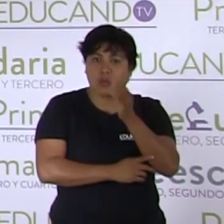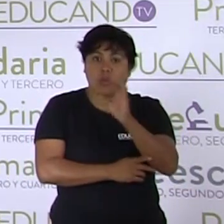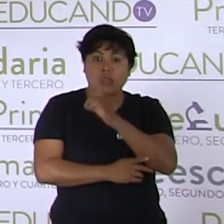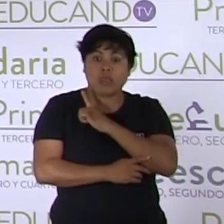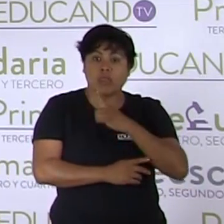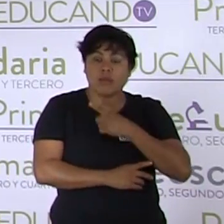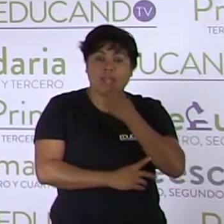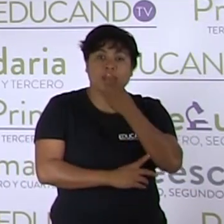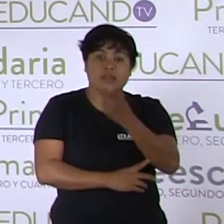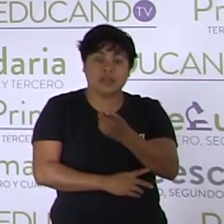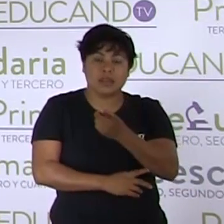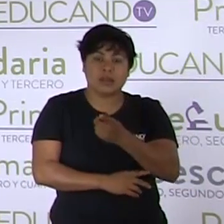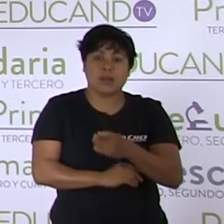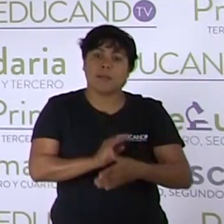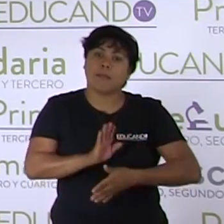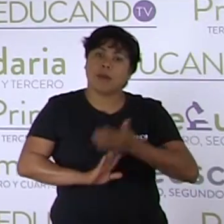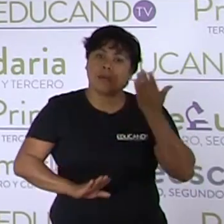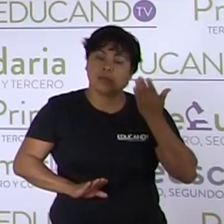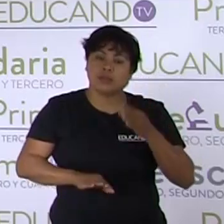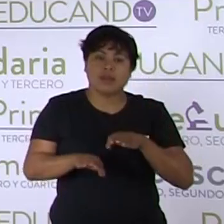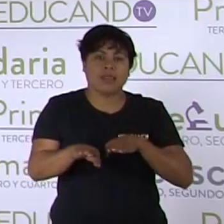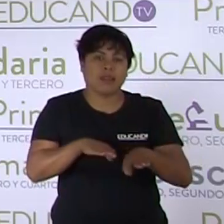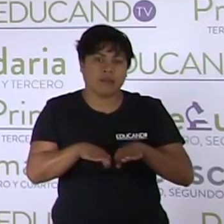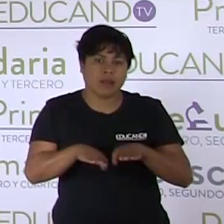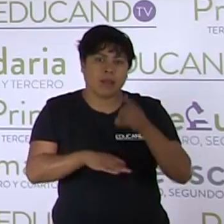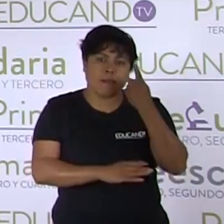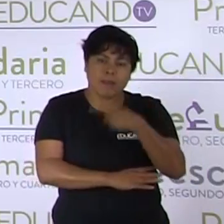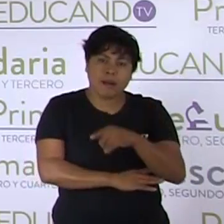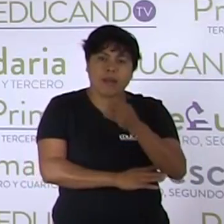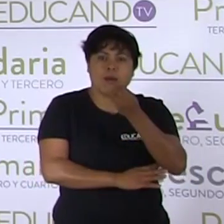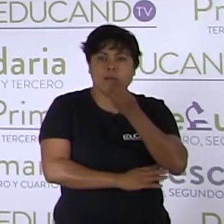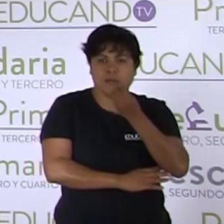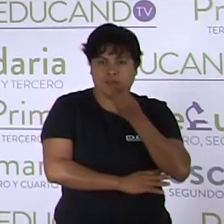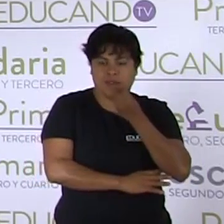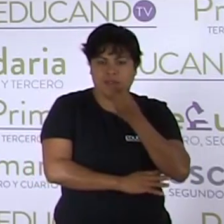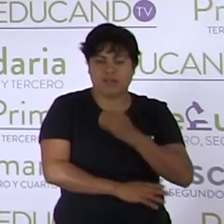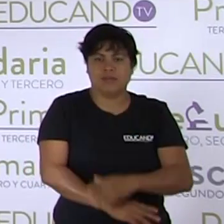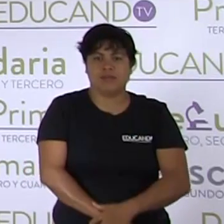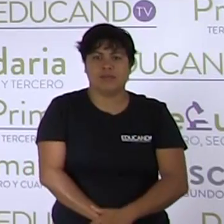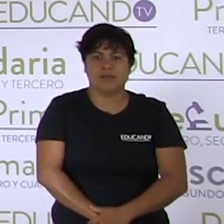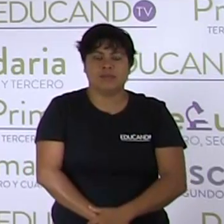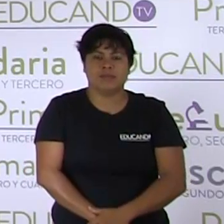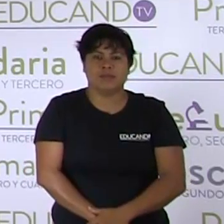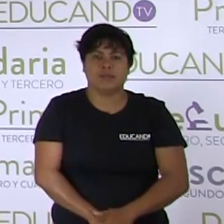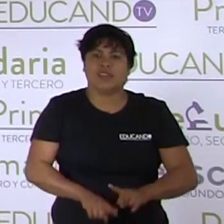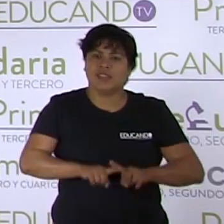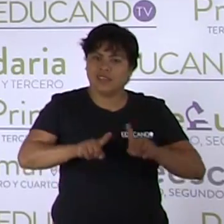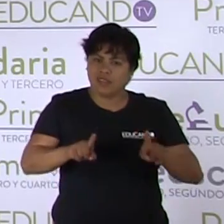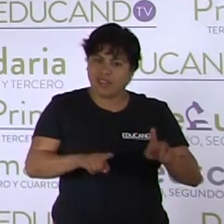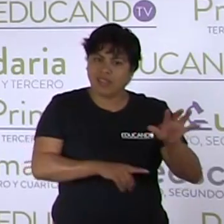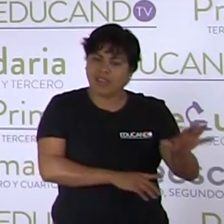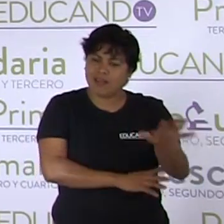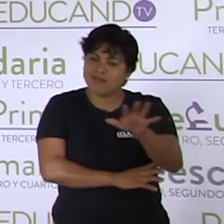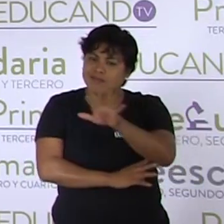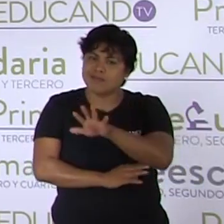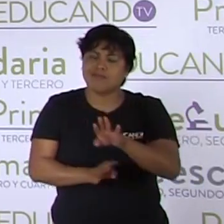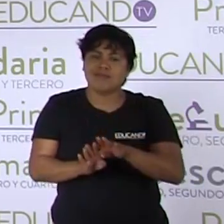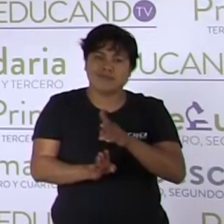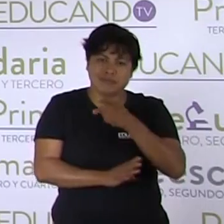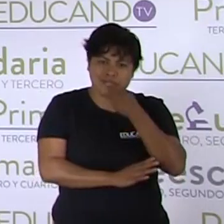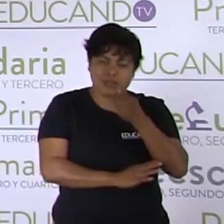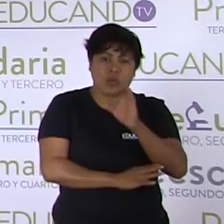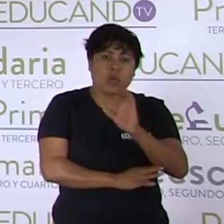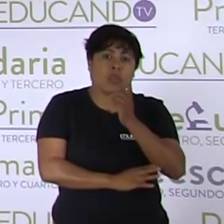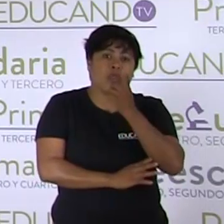de decir vamos a trabajar para sacar para la comida. O bien cuando